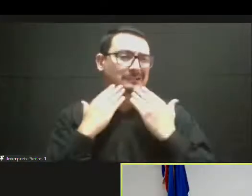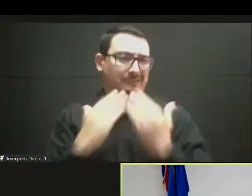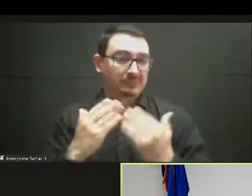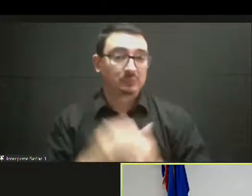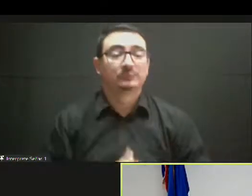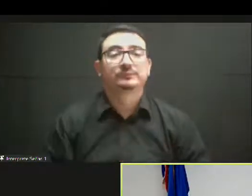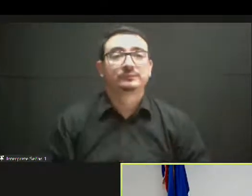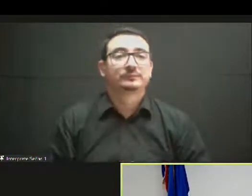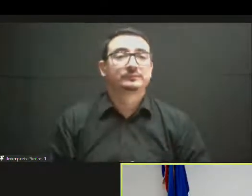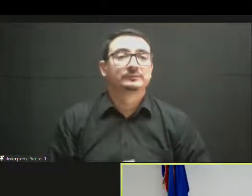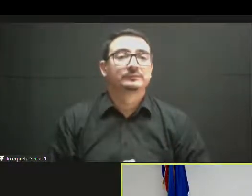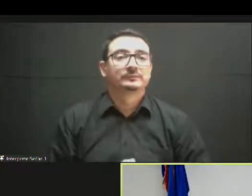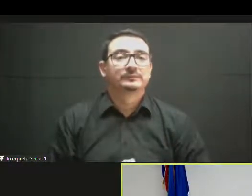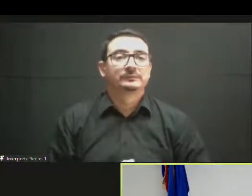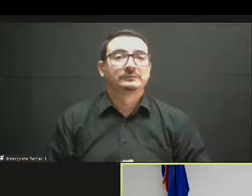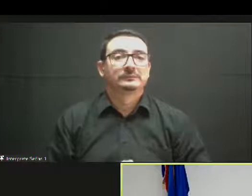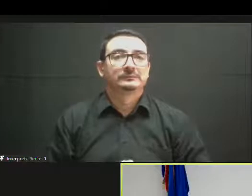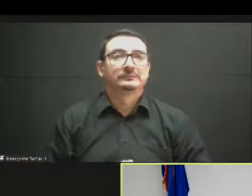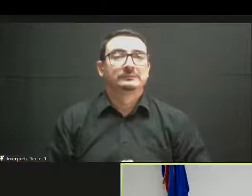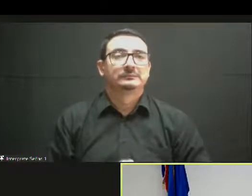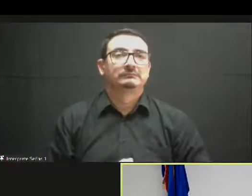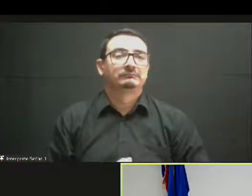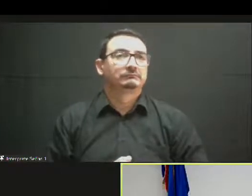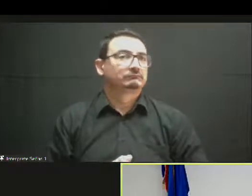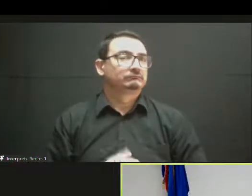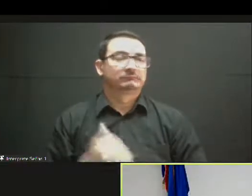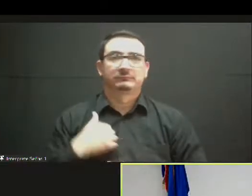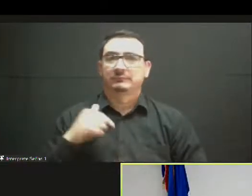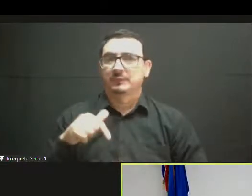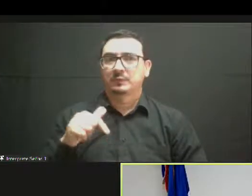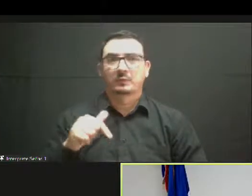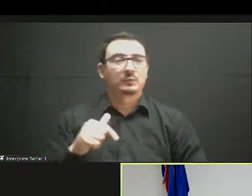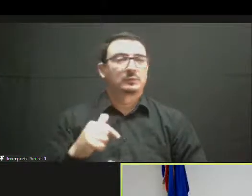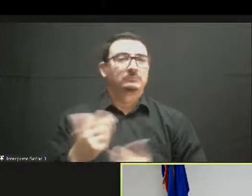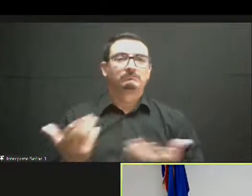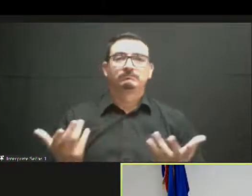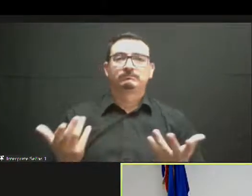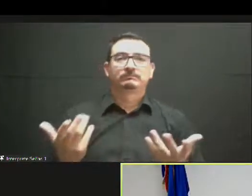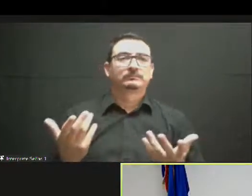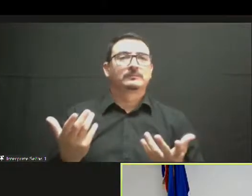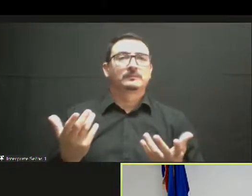Partiendo de la premisa del efecto dinamizador que tiene el sector de servicios